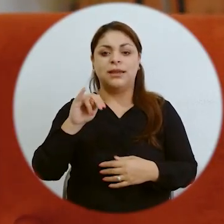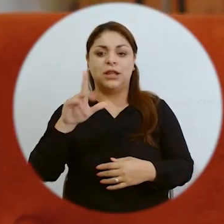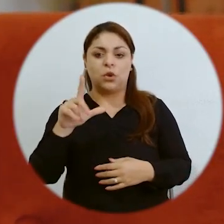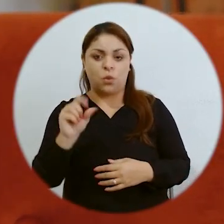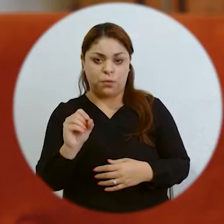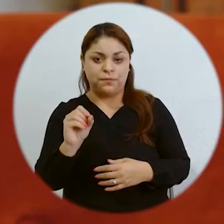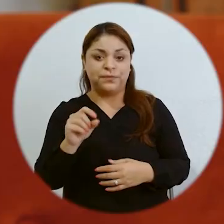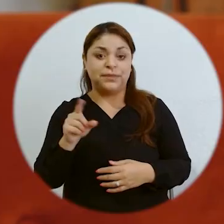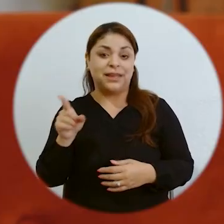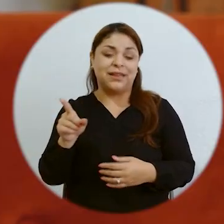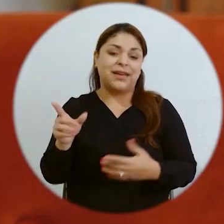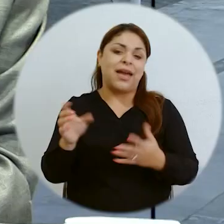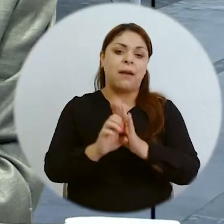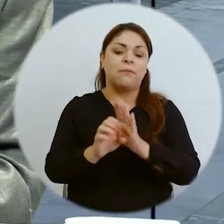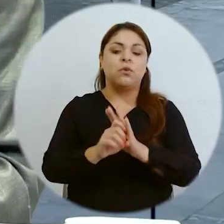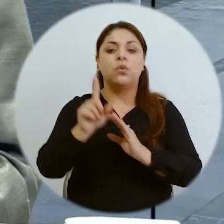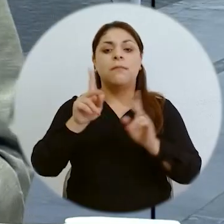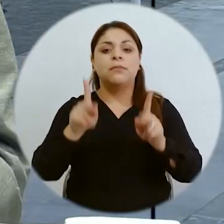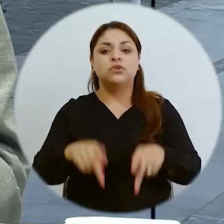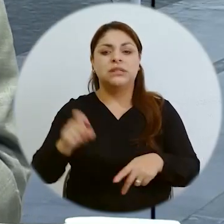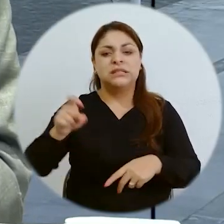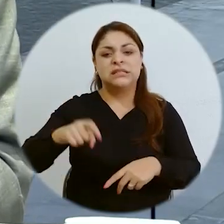necesariamente tener que ir a hacer